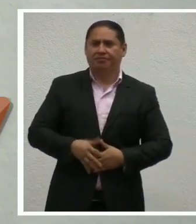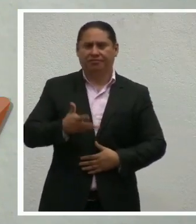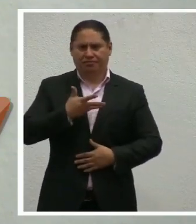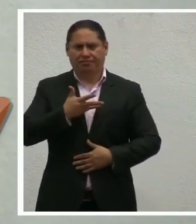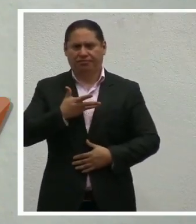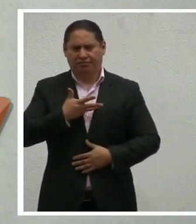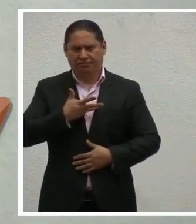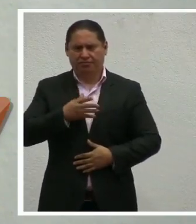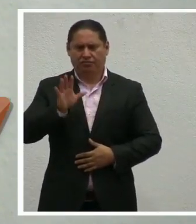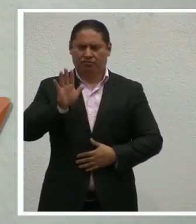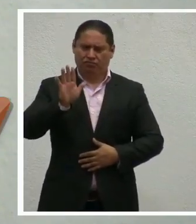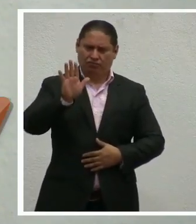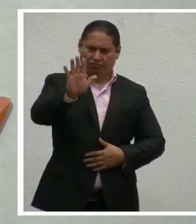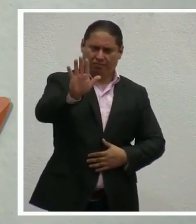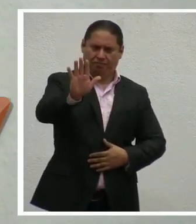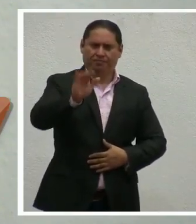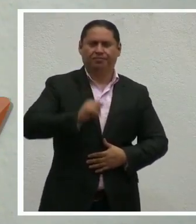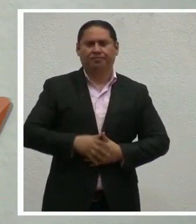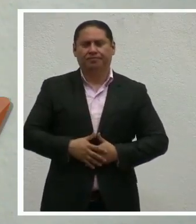aquí está